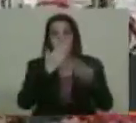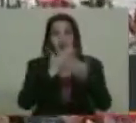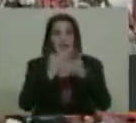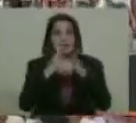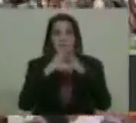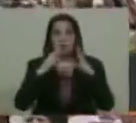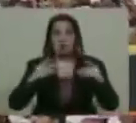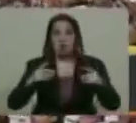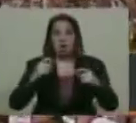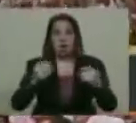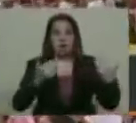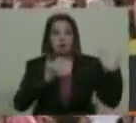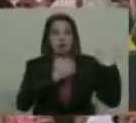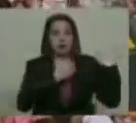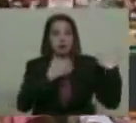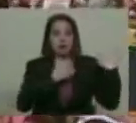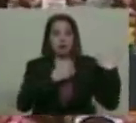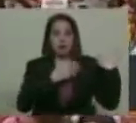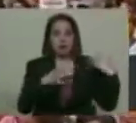grandes tareas.